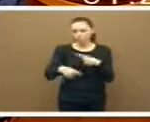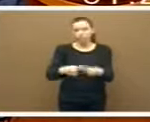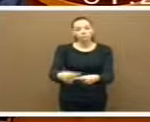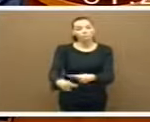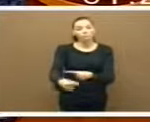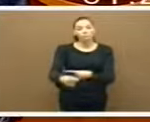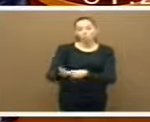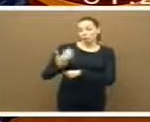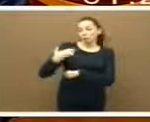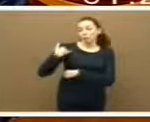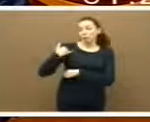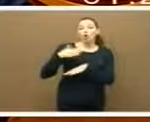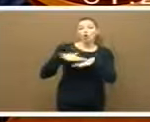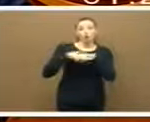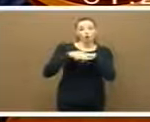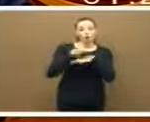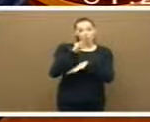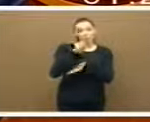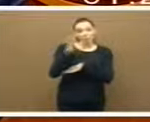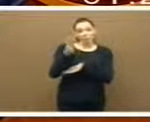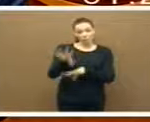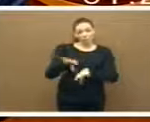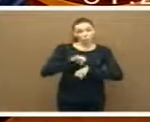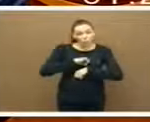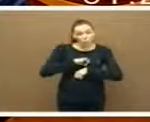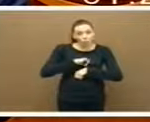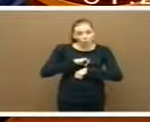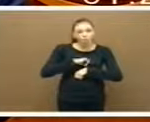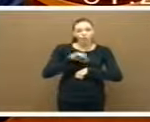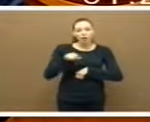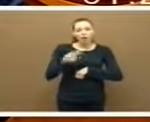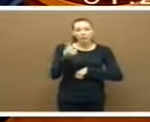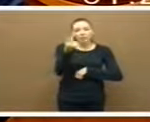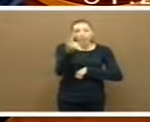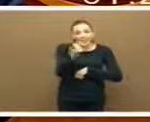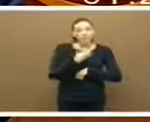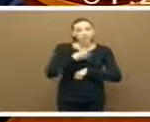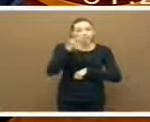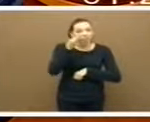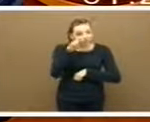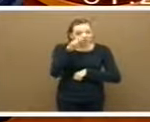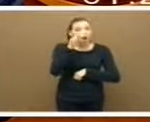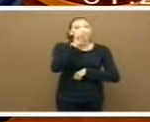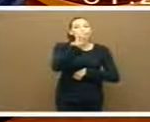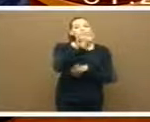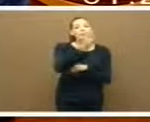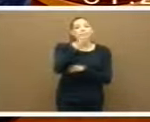Desde que gobierna el PP en Extremadura, las transferencias corrientes a los ayuntamientos han disminuido casi 43 millones